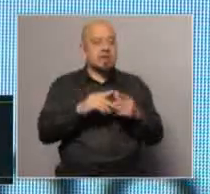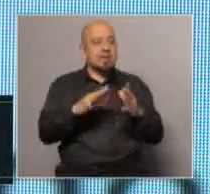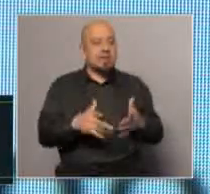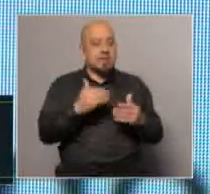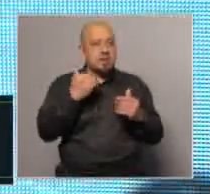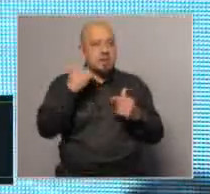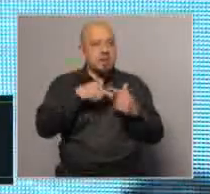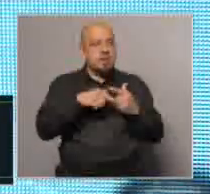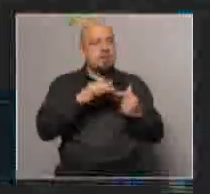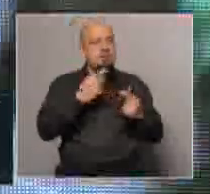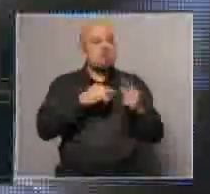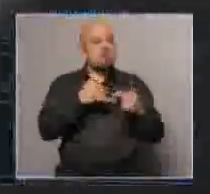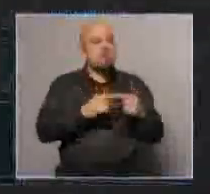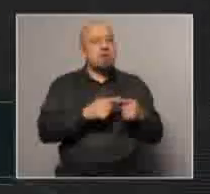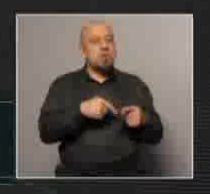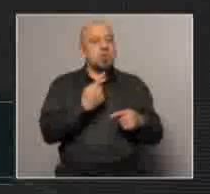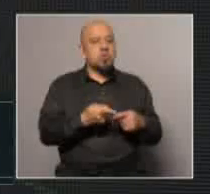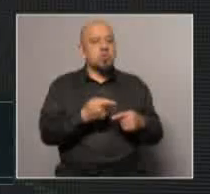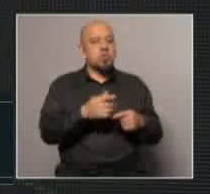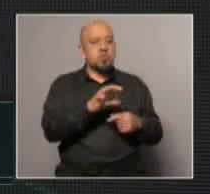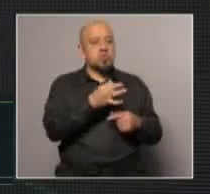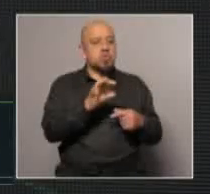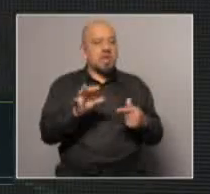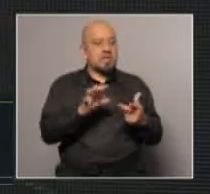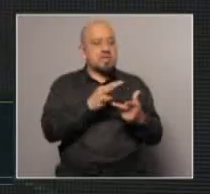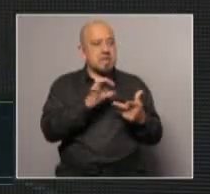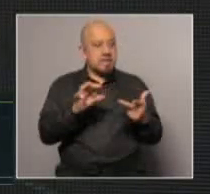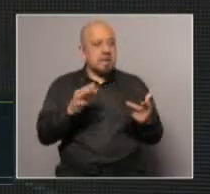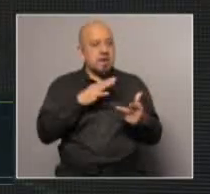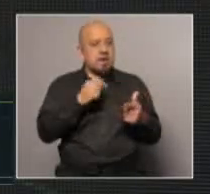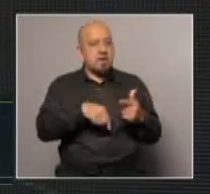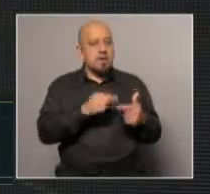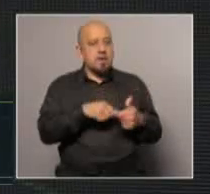quien dice que hay otros componentes psicoactivos también, y que no necesariamente